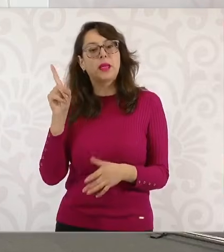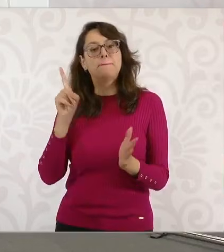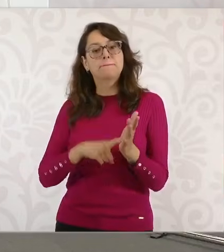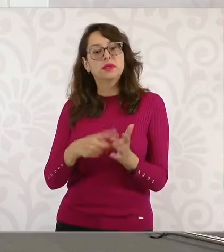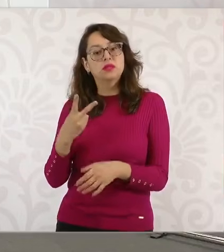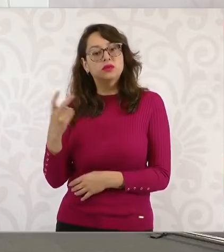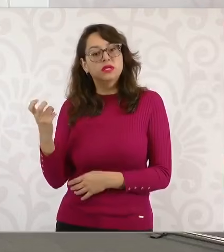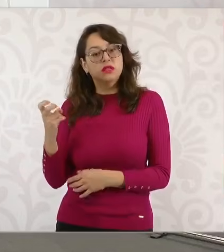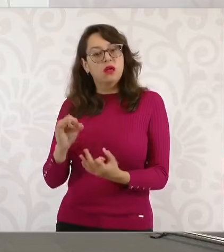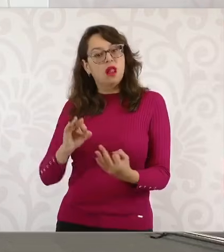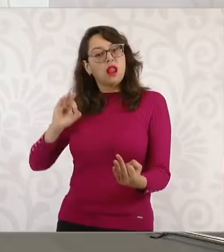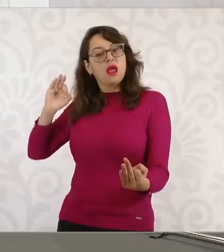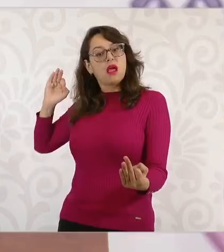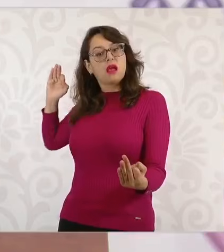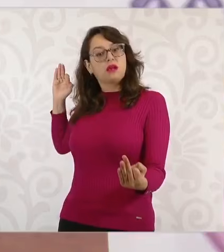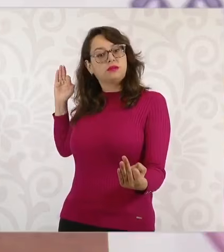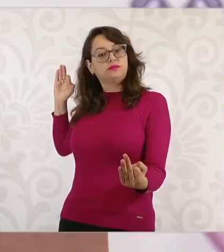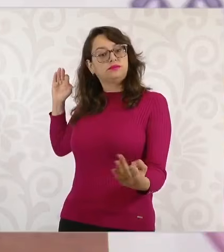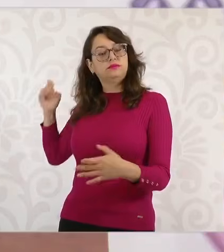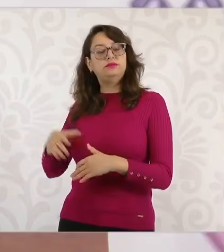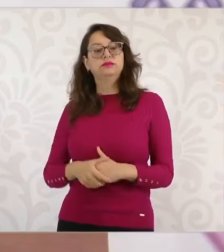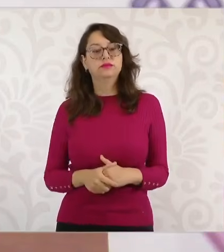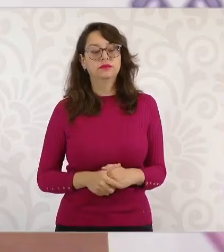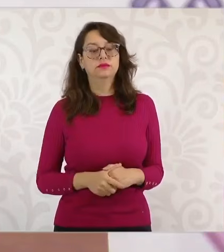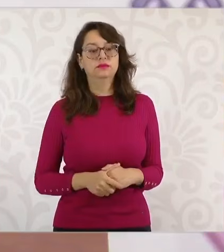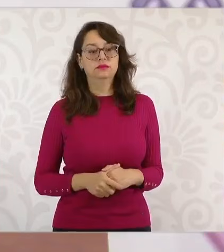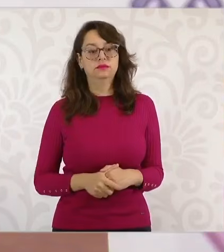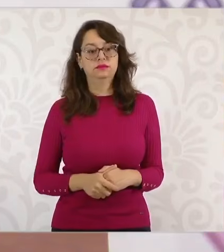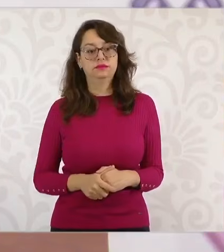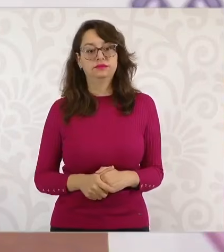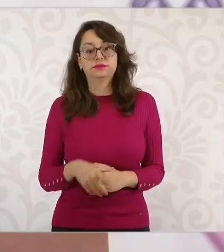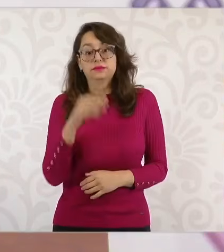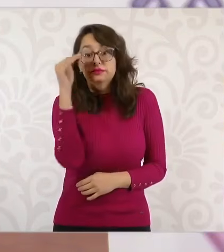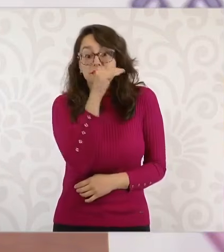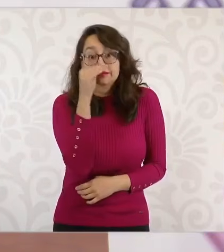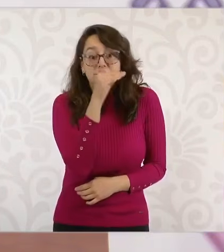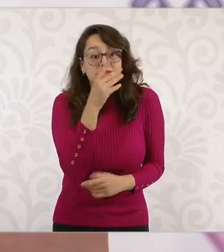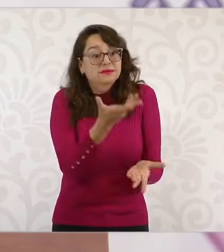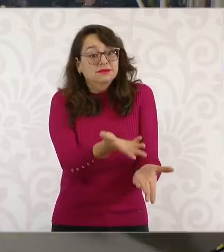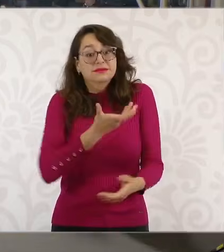1,200 en la zona general. Y este es gratuito.